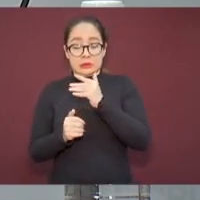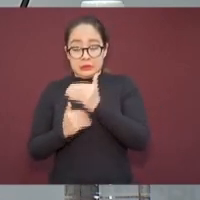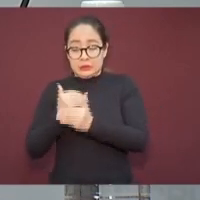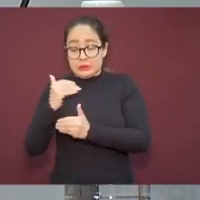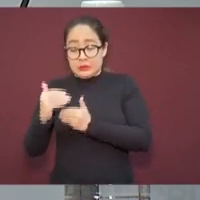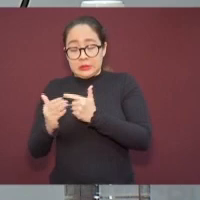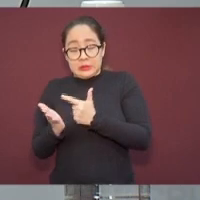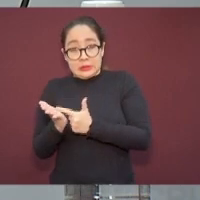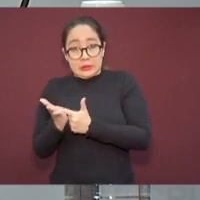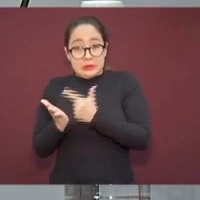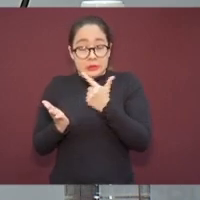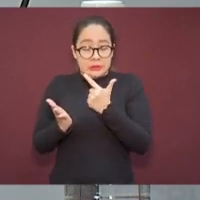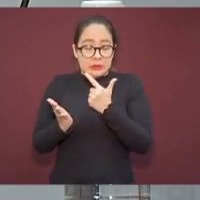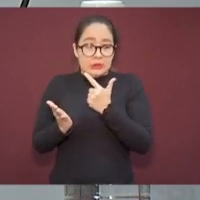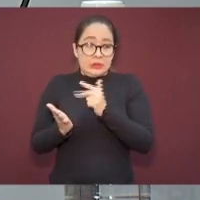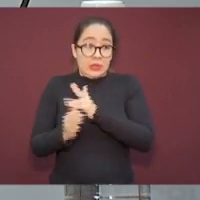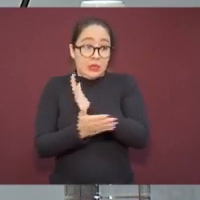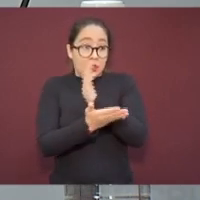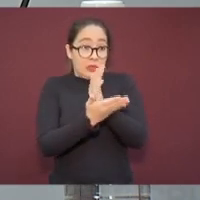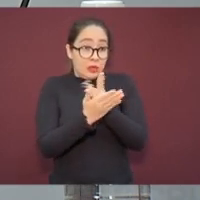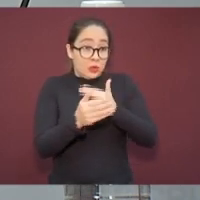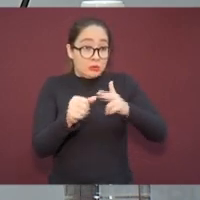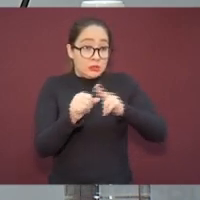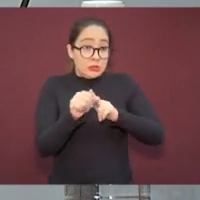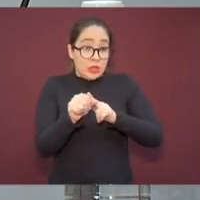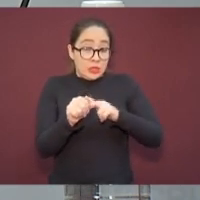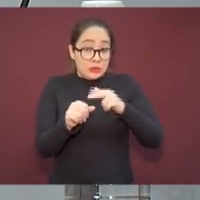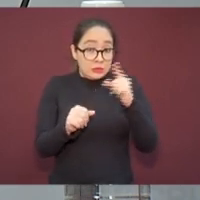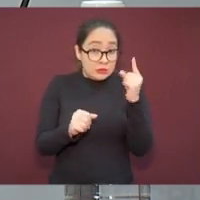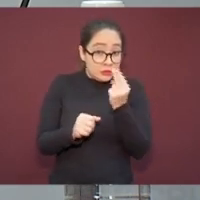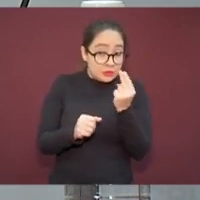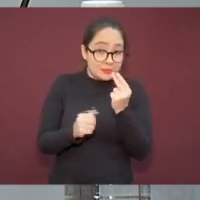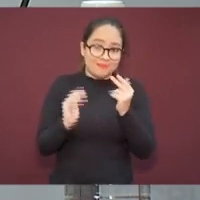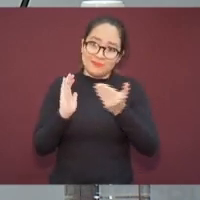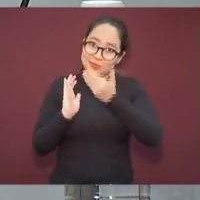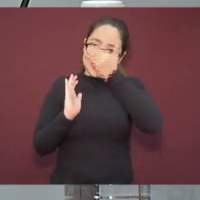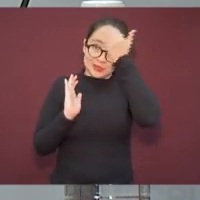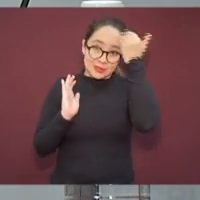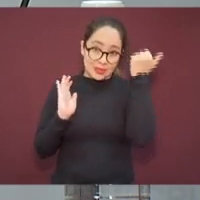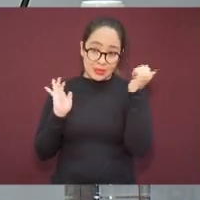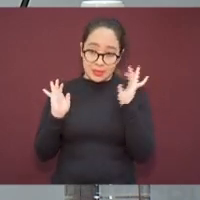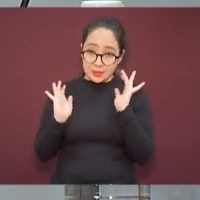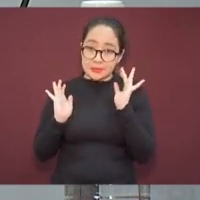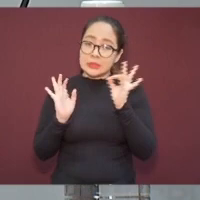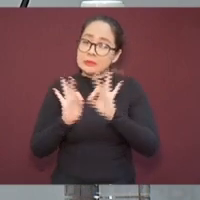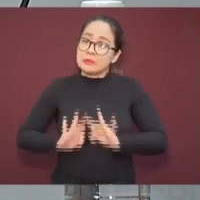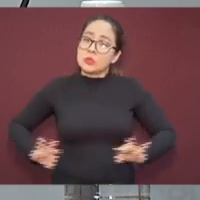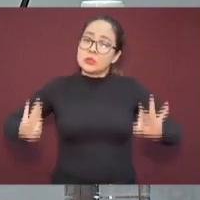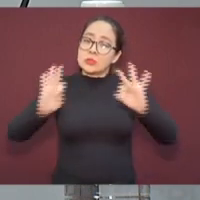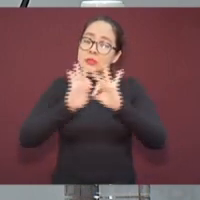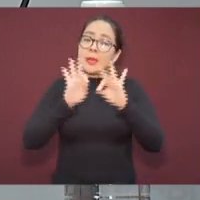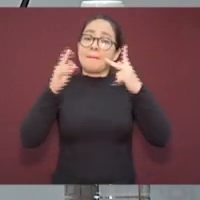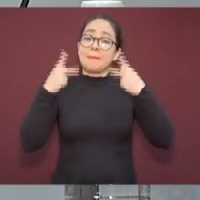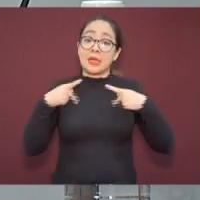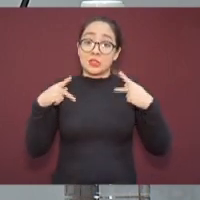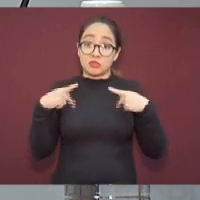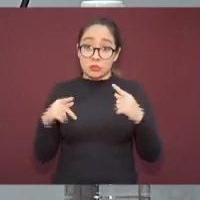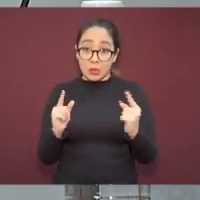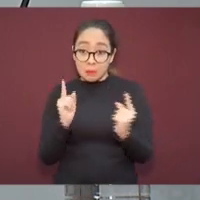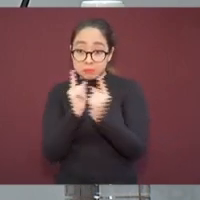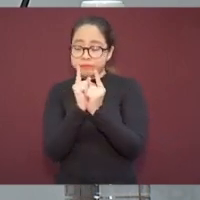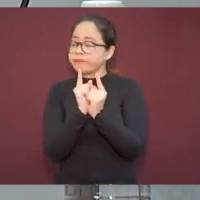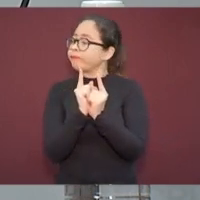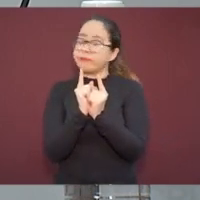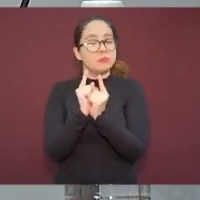tan grave o no puede ser. De ahí la importancia de guardar tu sana distancia y llevar a cabo las medidas de